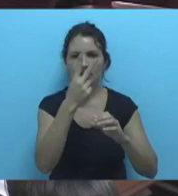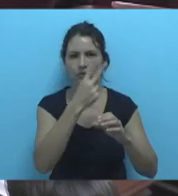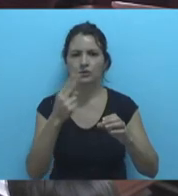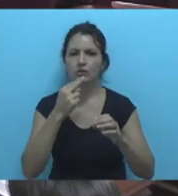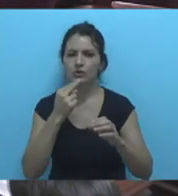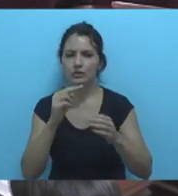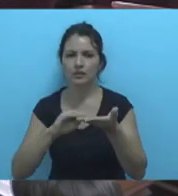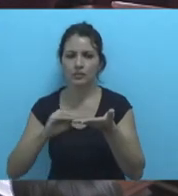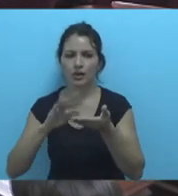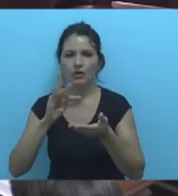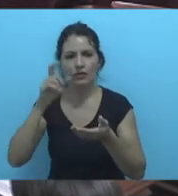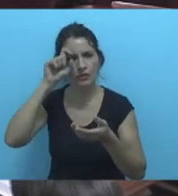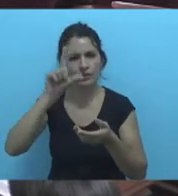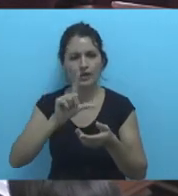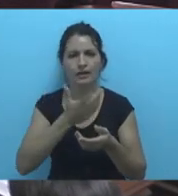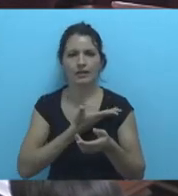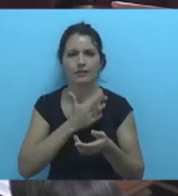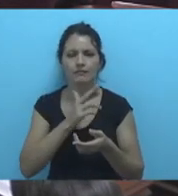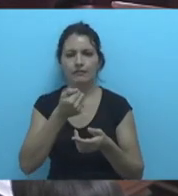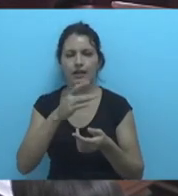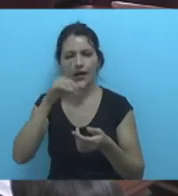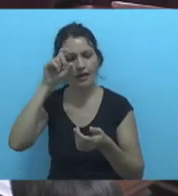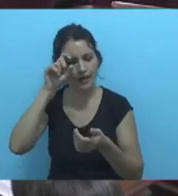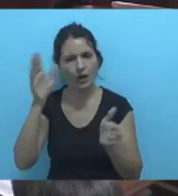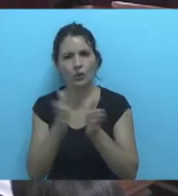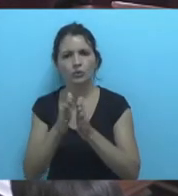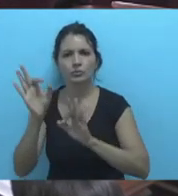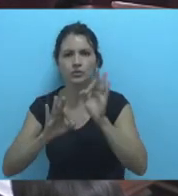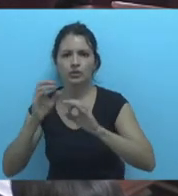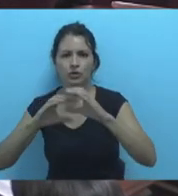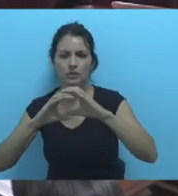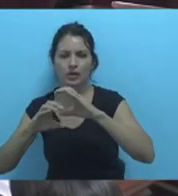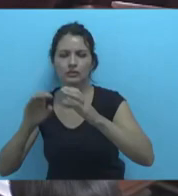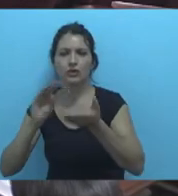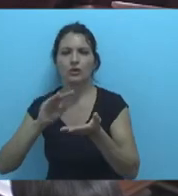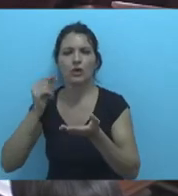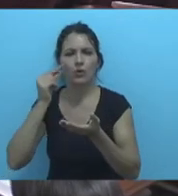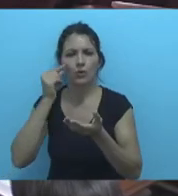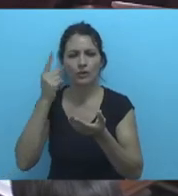41.211, diputado del Frade, que lleva adjunto el proyecto de comunicación